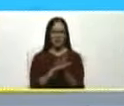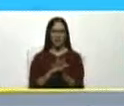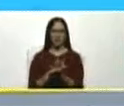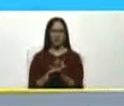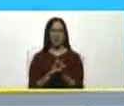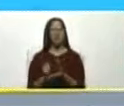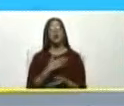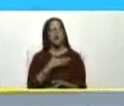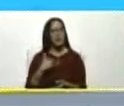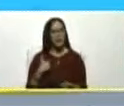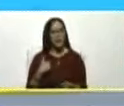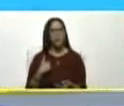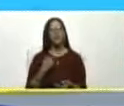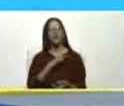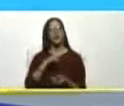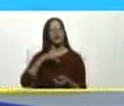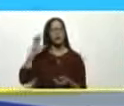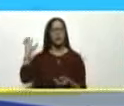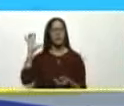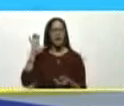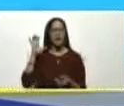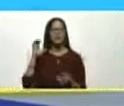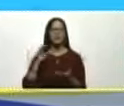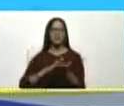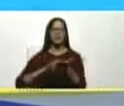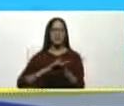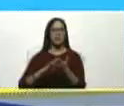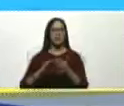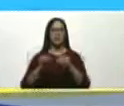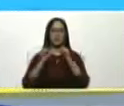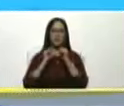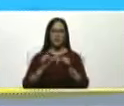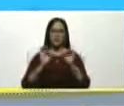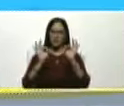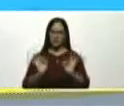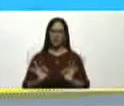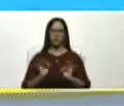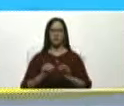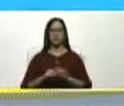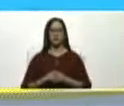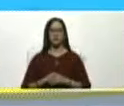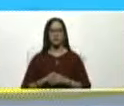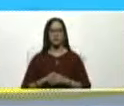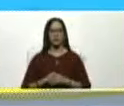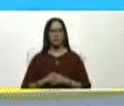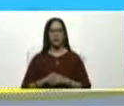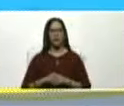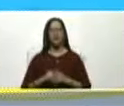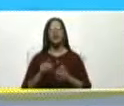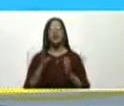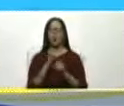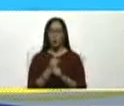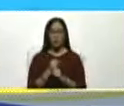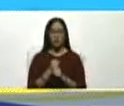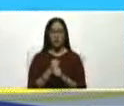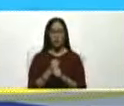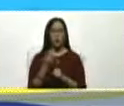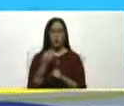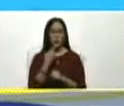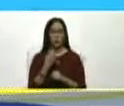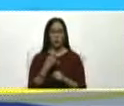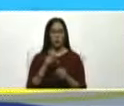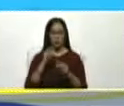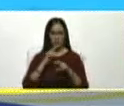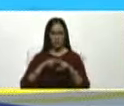Lo que queremos es que nuestro país se recupere definitivamente. Y lo creo, como lo dijo